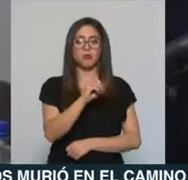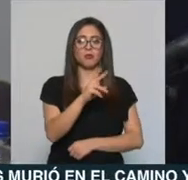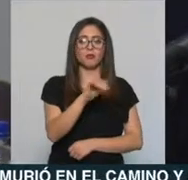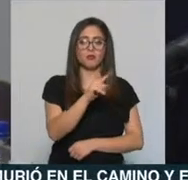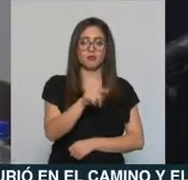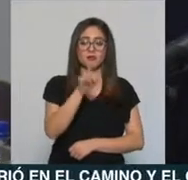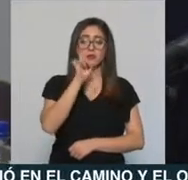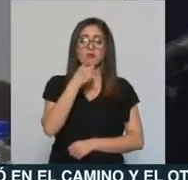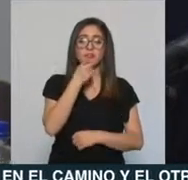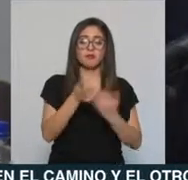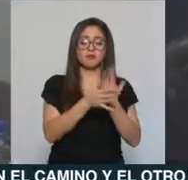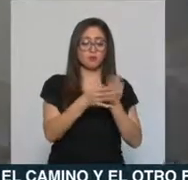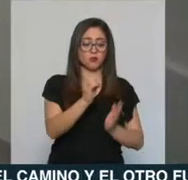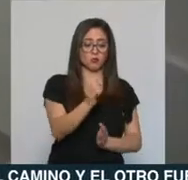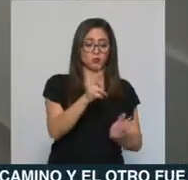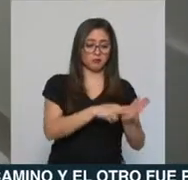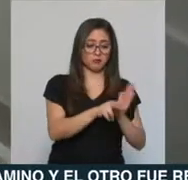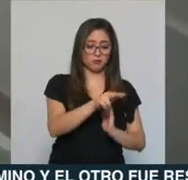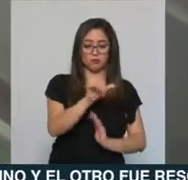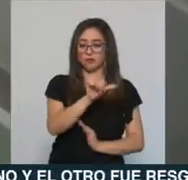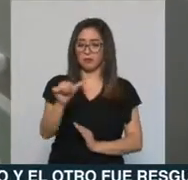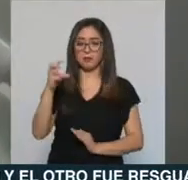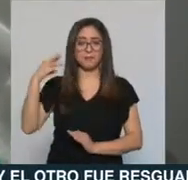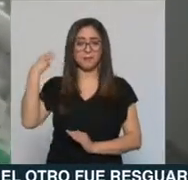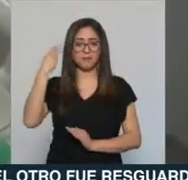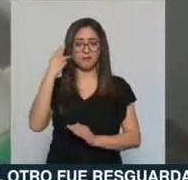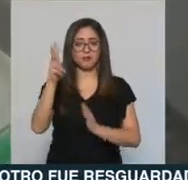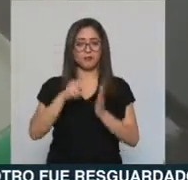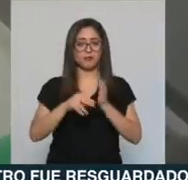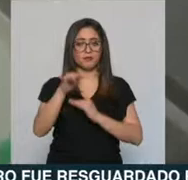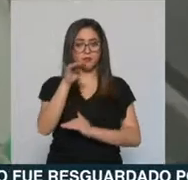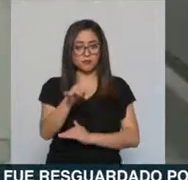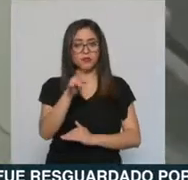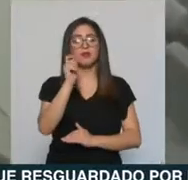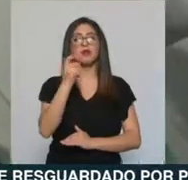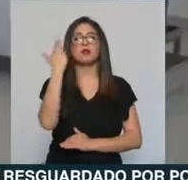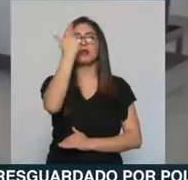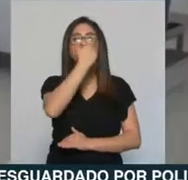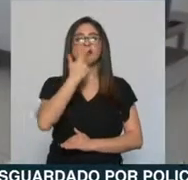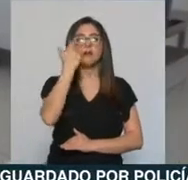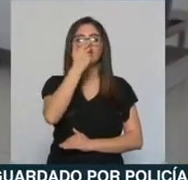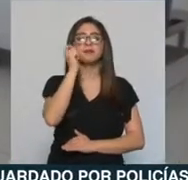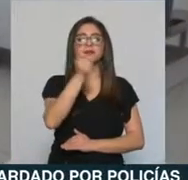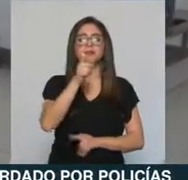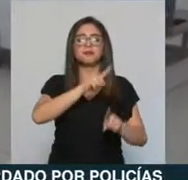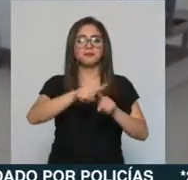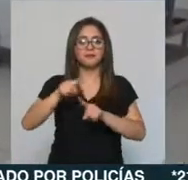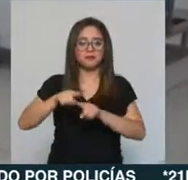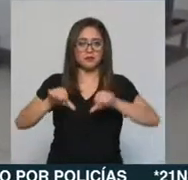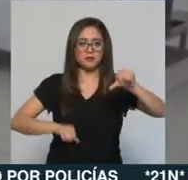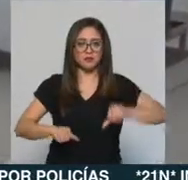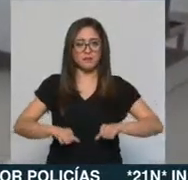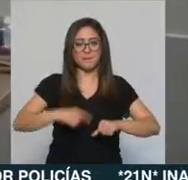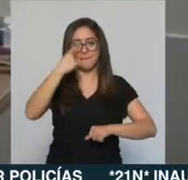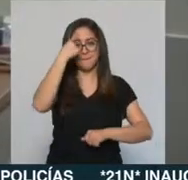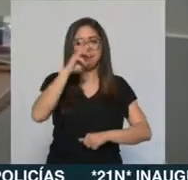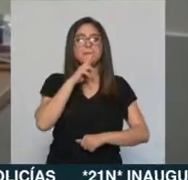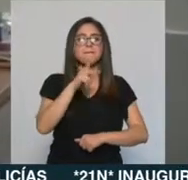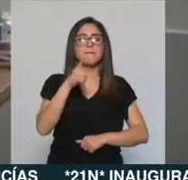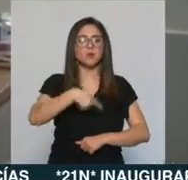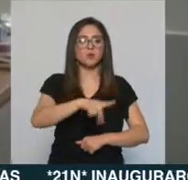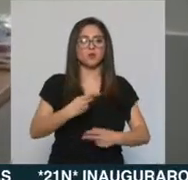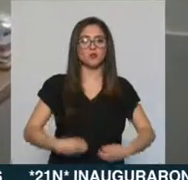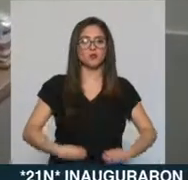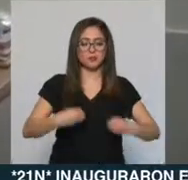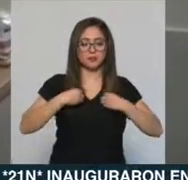señaló que de octubre de 2018 a marzo de 2019 se han realizado actividades para buscar una mejor calidad de vida de los habitantes